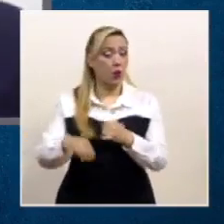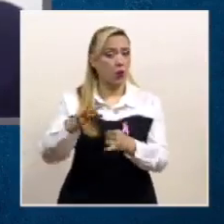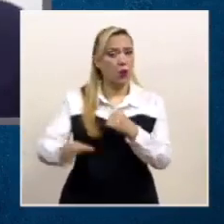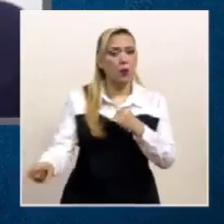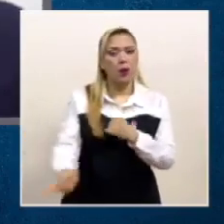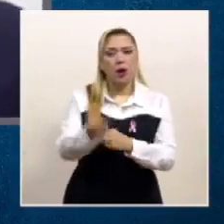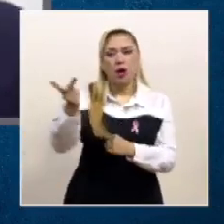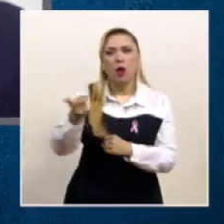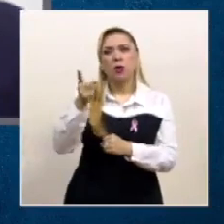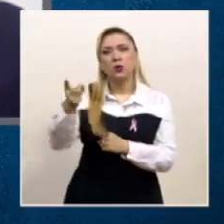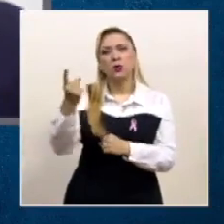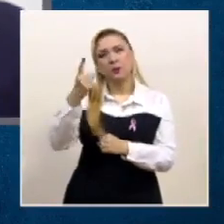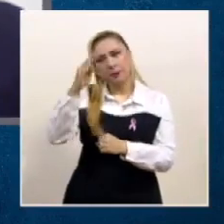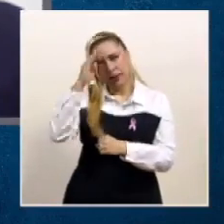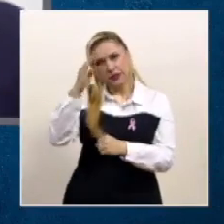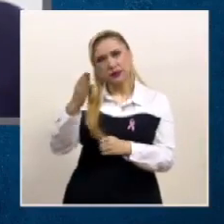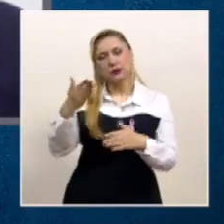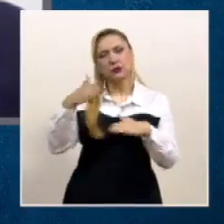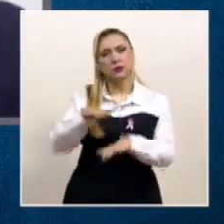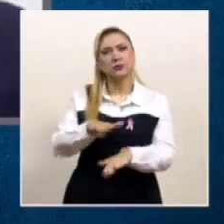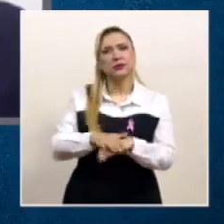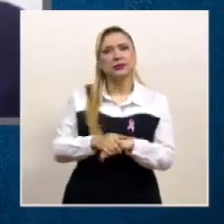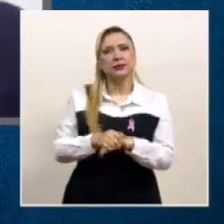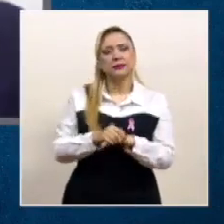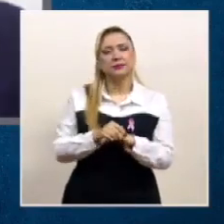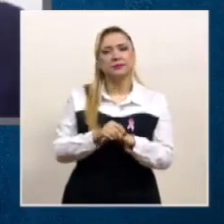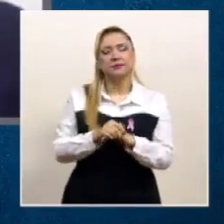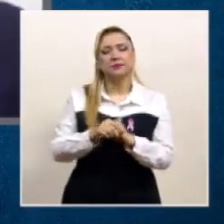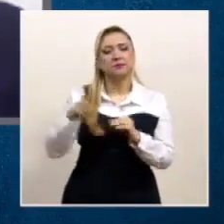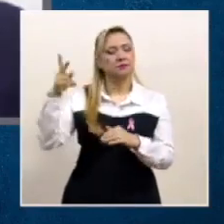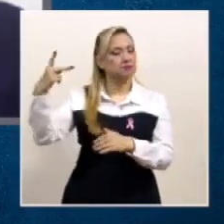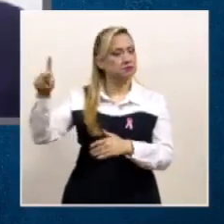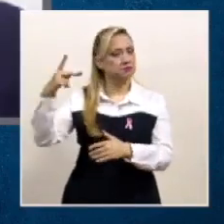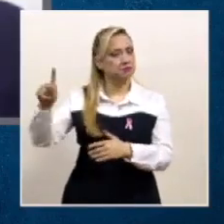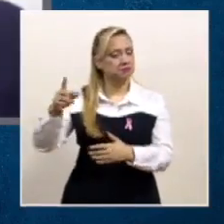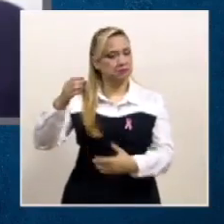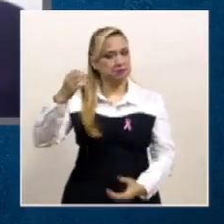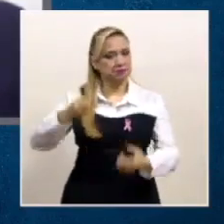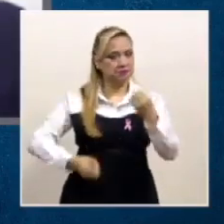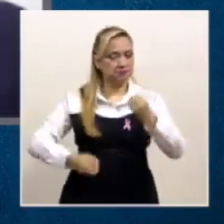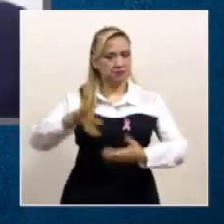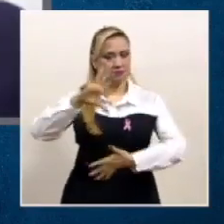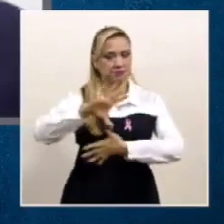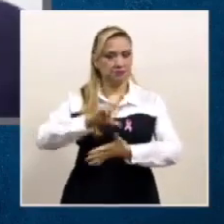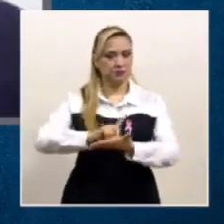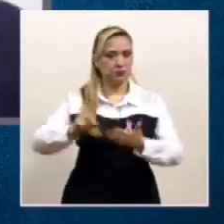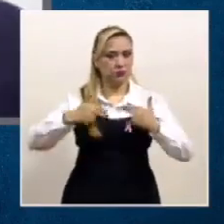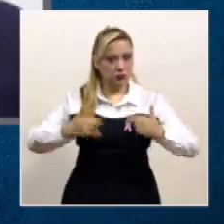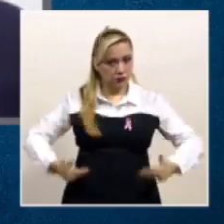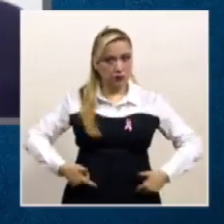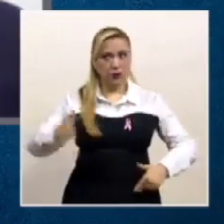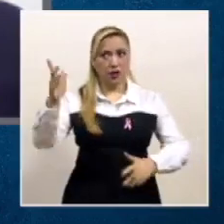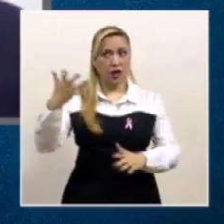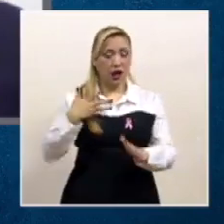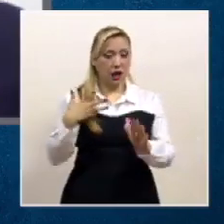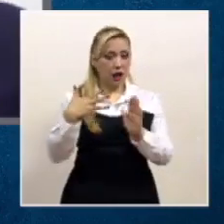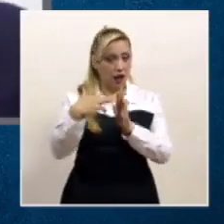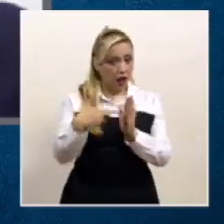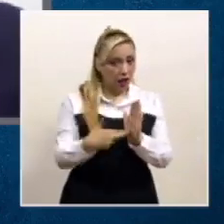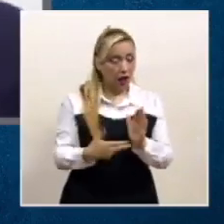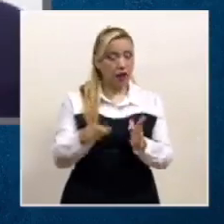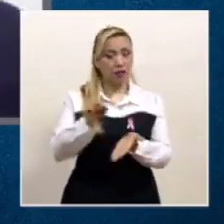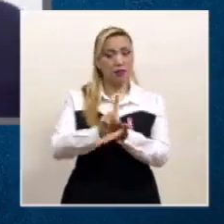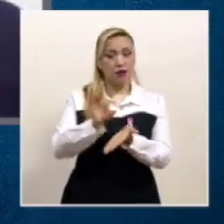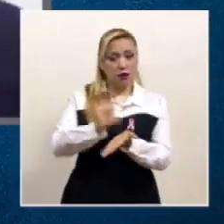pregunta sobre los estándares de la Corte Interamericana de Derechos Humanos. ¿Ha dicho algo sobre las personas con discapacidad, sobre